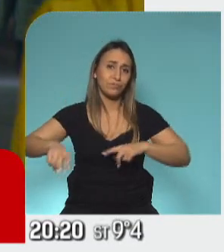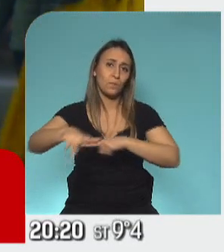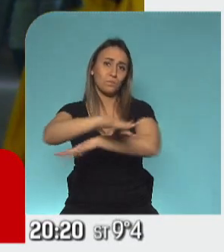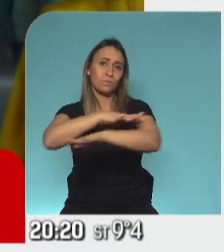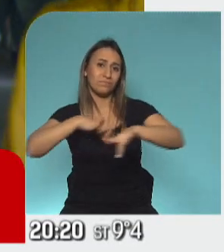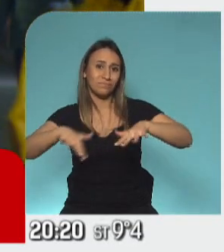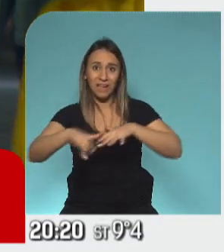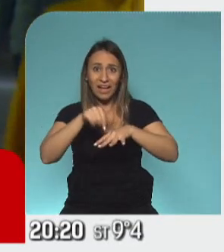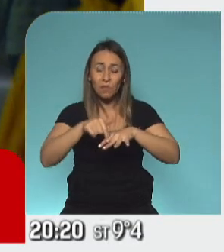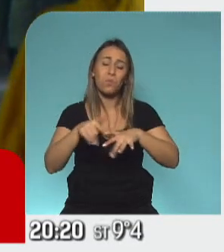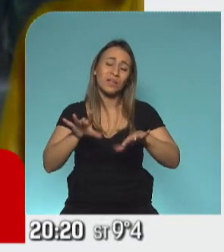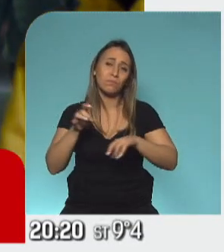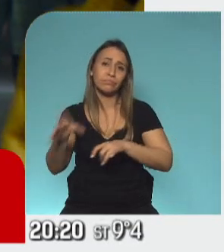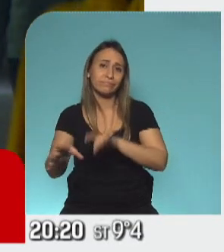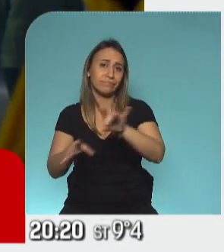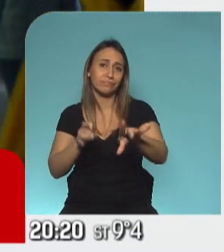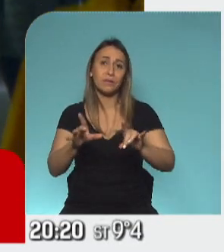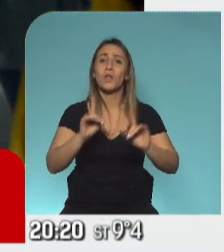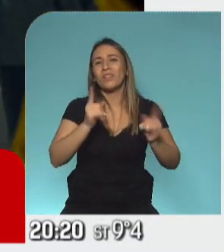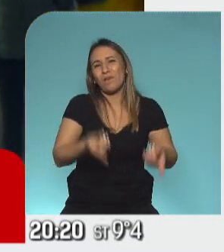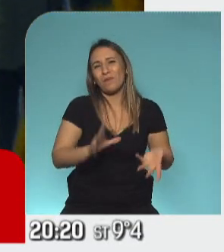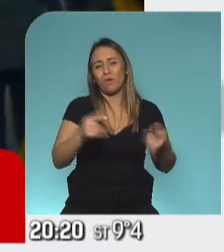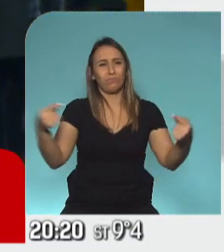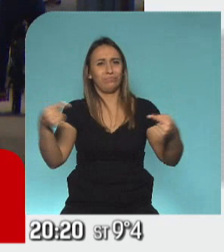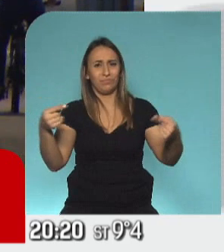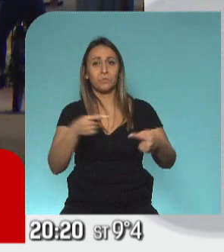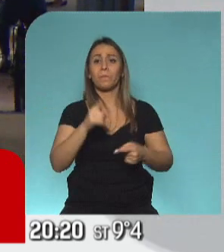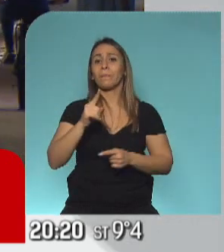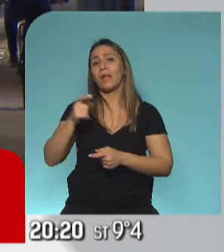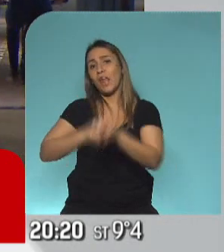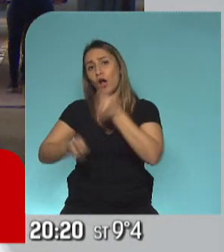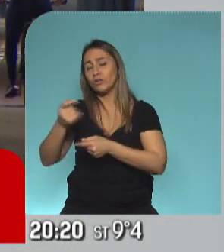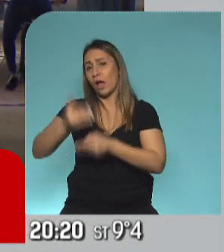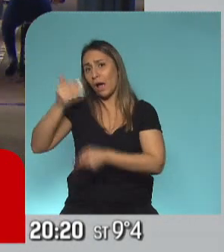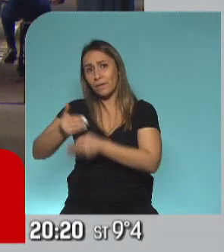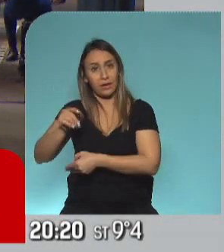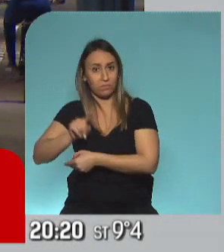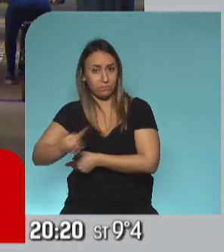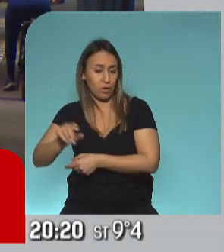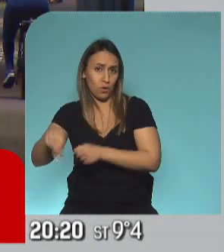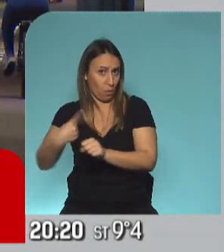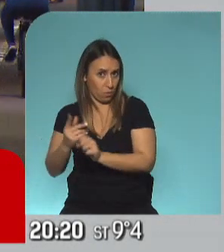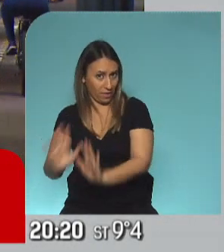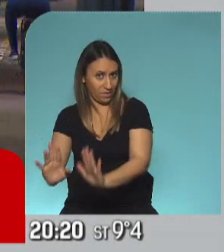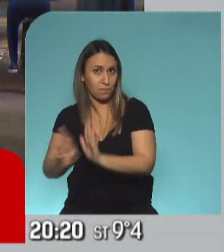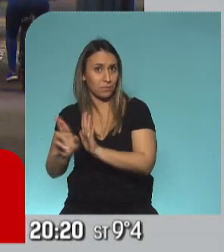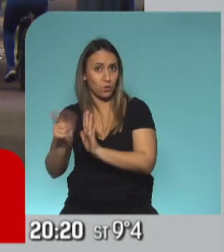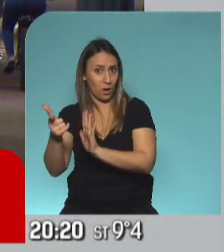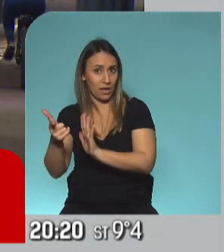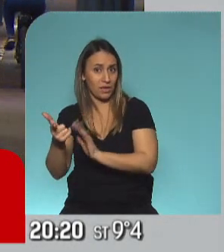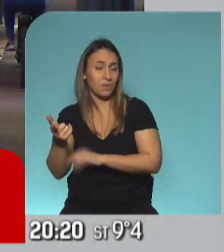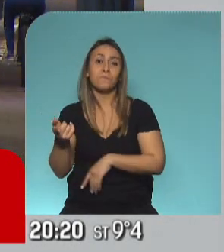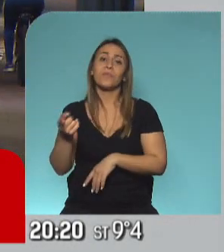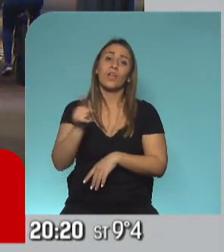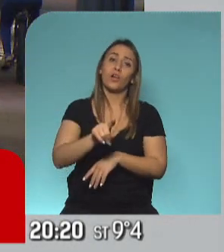Si hay negocios que no pueden abrir y están perdiendo la temporada, y mientras se ve como en algunos lugares